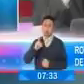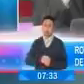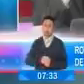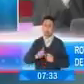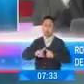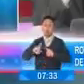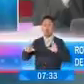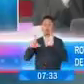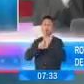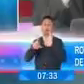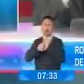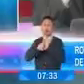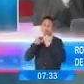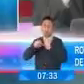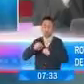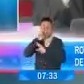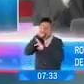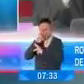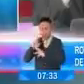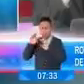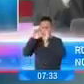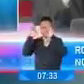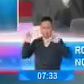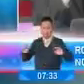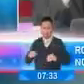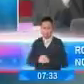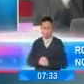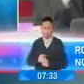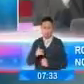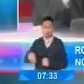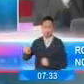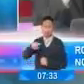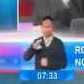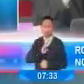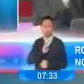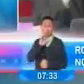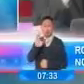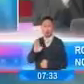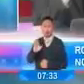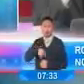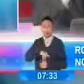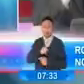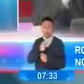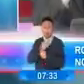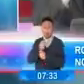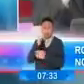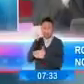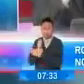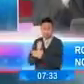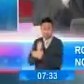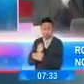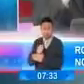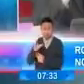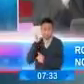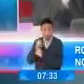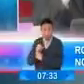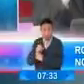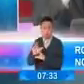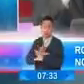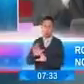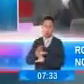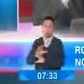que hay que actuar en su marco, más allá de la ley, hay esta máxima ética que es no hacer daño. Ninguna de nuestras decisiones